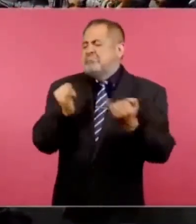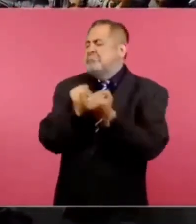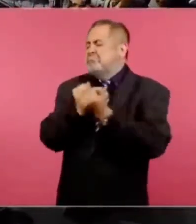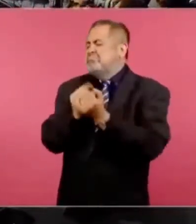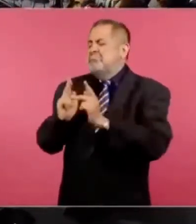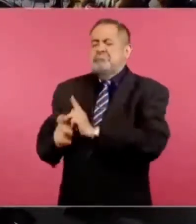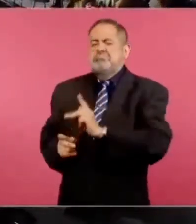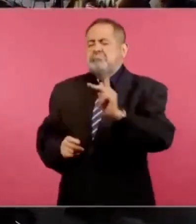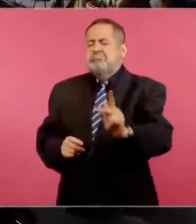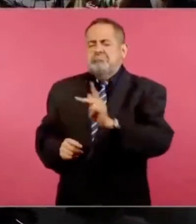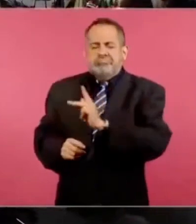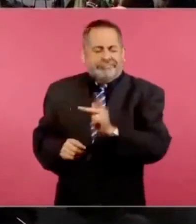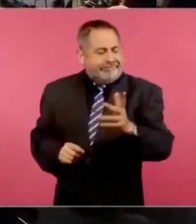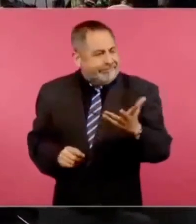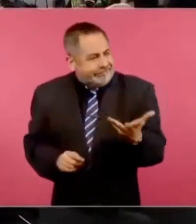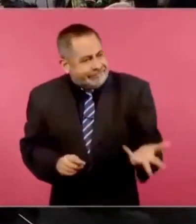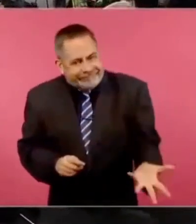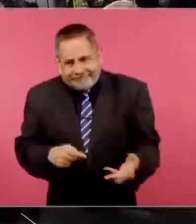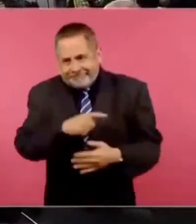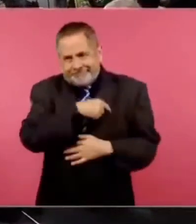es